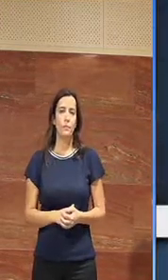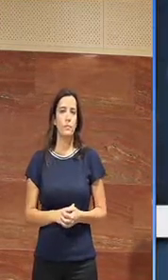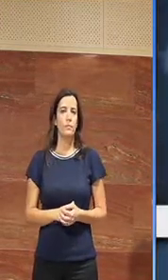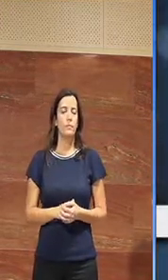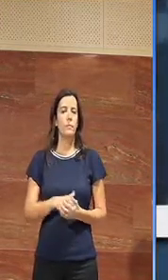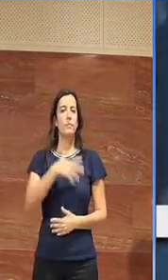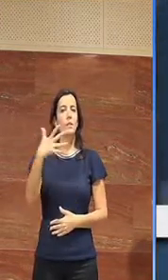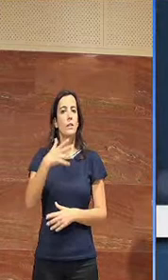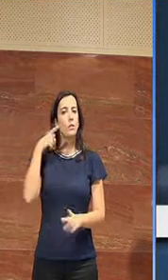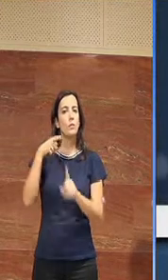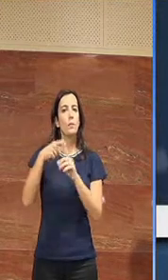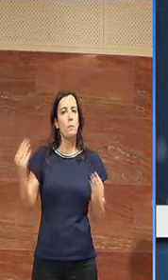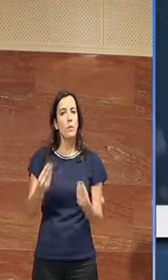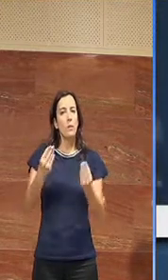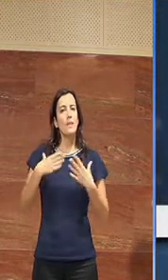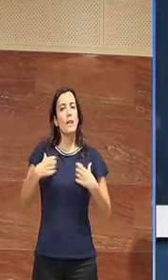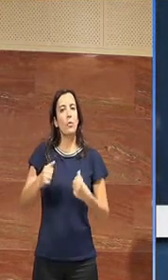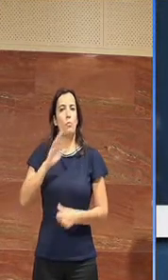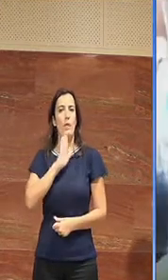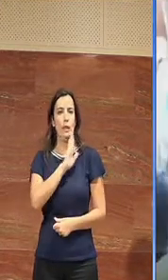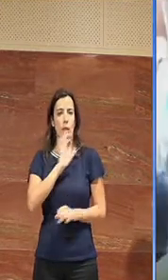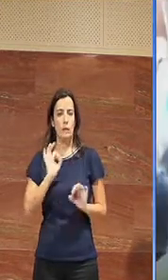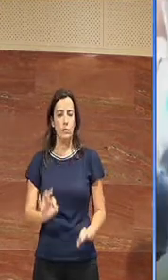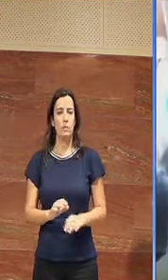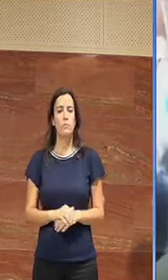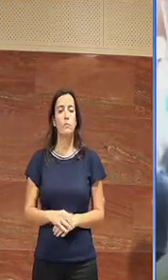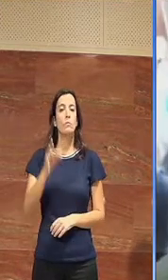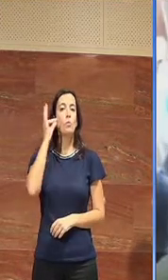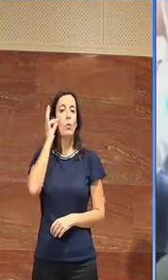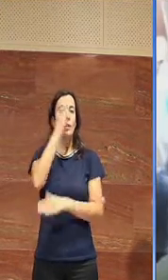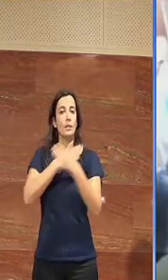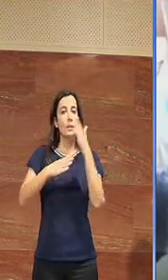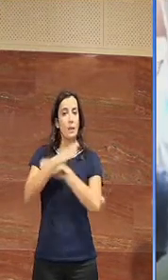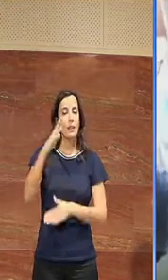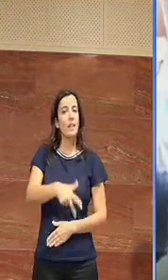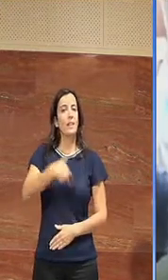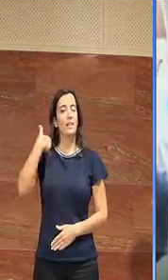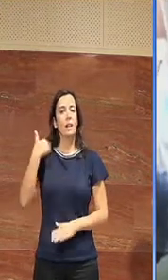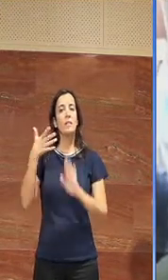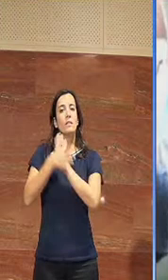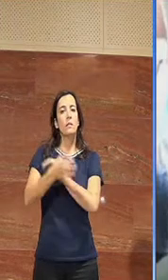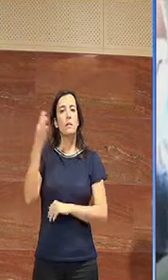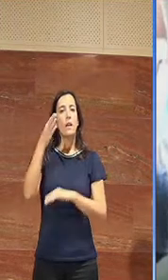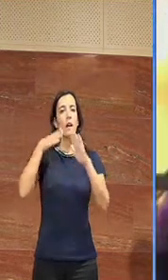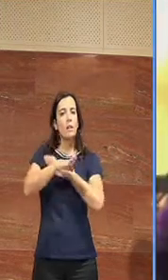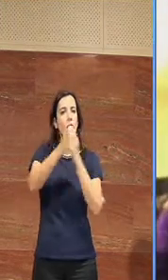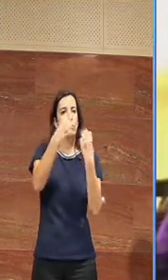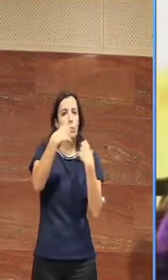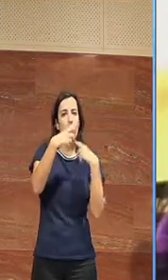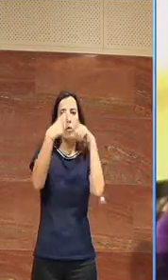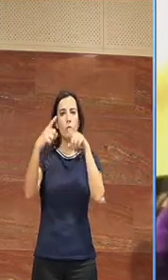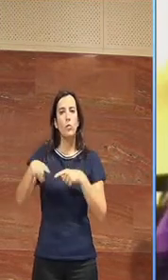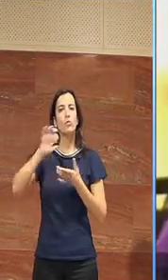Quinto objetivo, mejorar la salud materna. Las mujeres con discapacidad generalmente carecen de acceso a la información